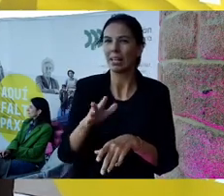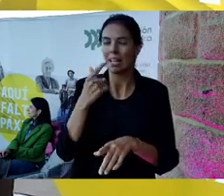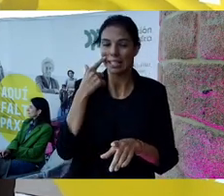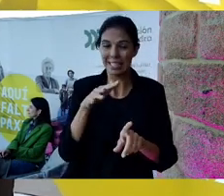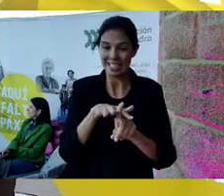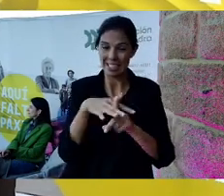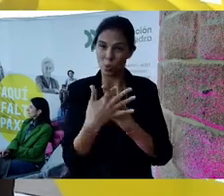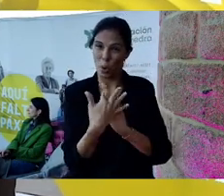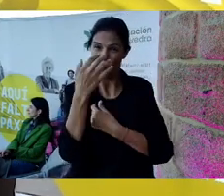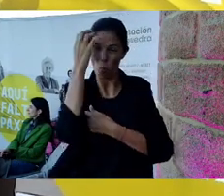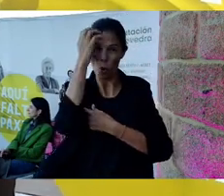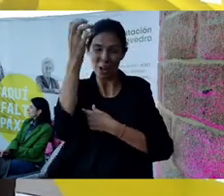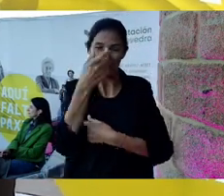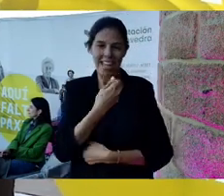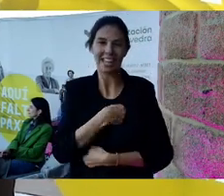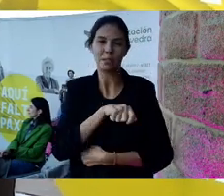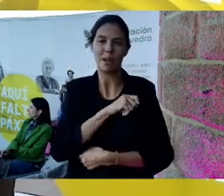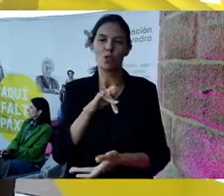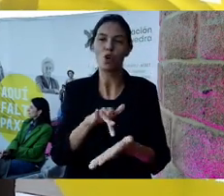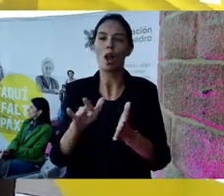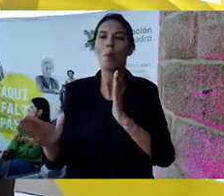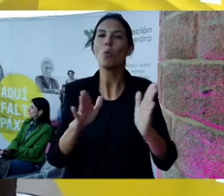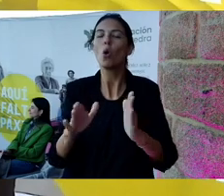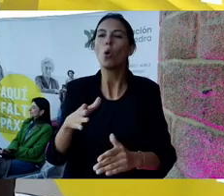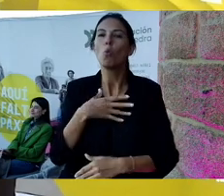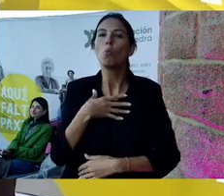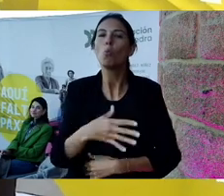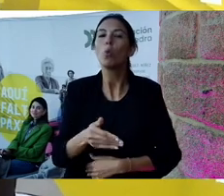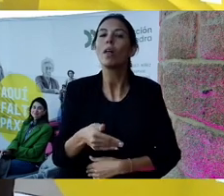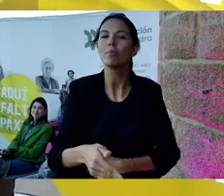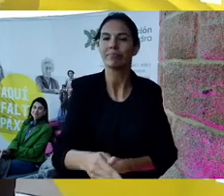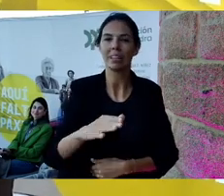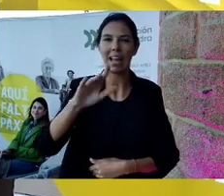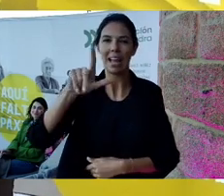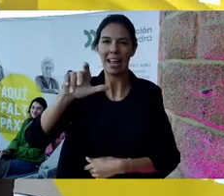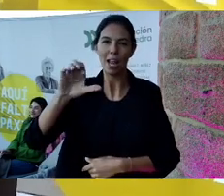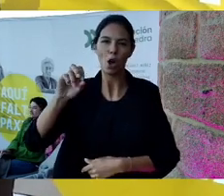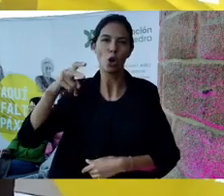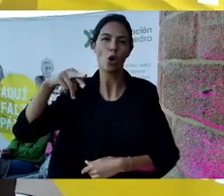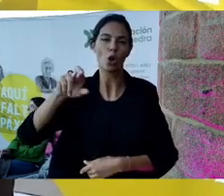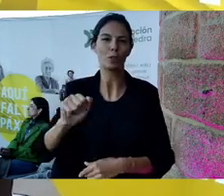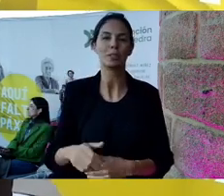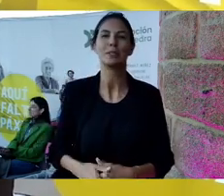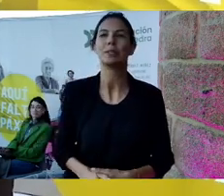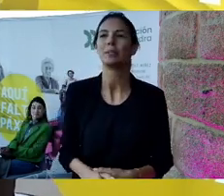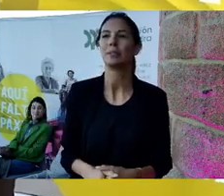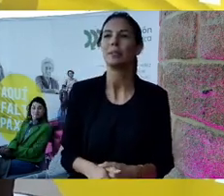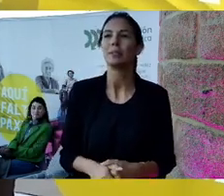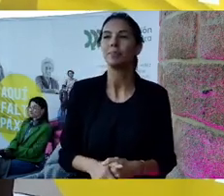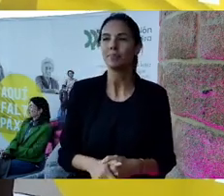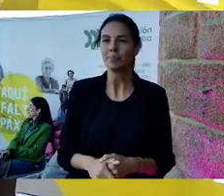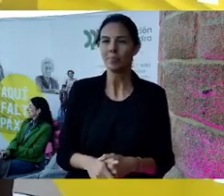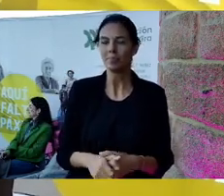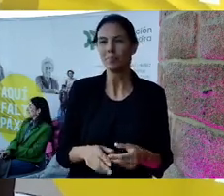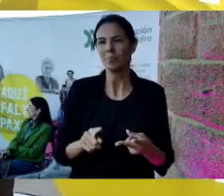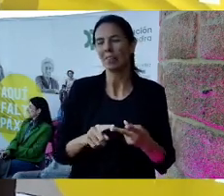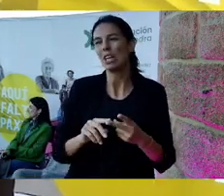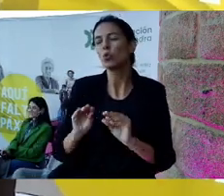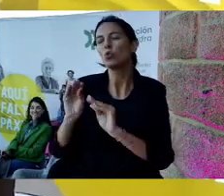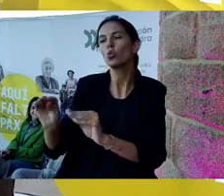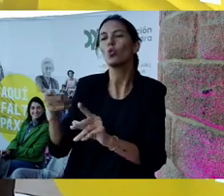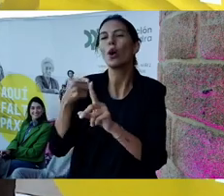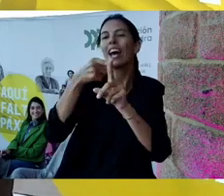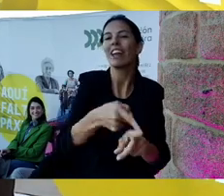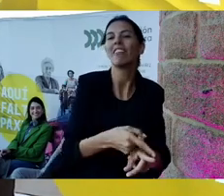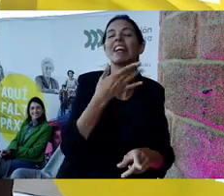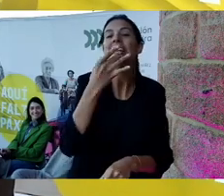conta a situación da monarquía española nese momento, que tipo de raíña poderá ser Leonor. Pues, ¿y quién